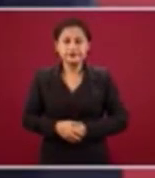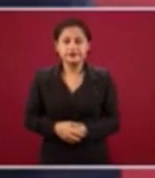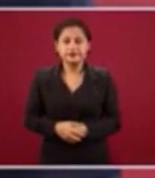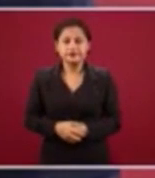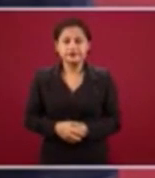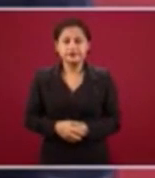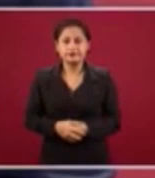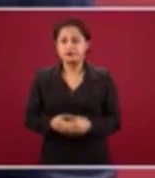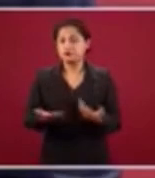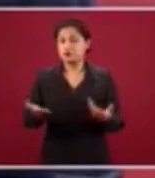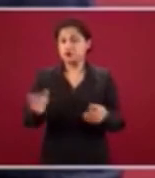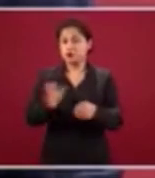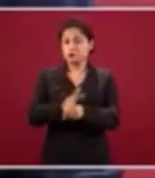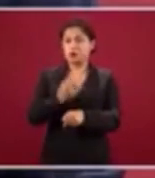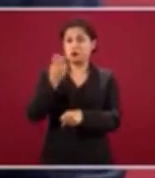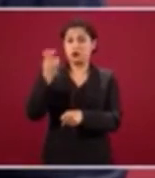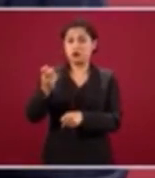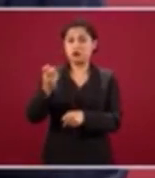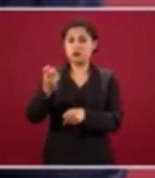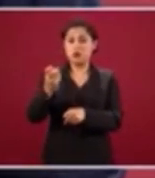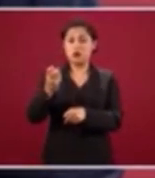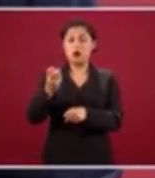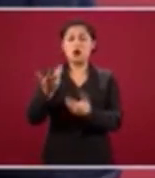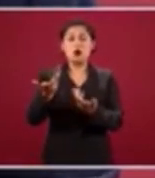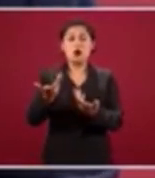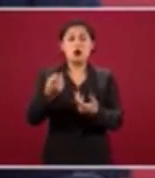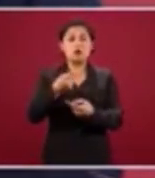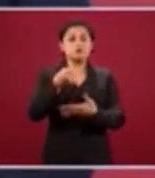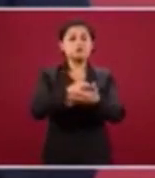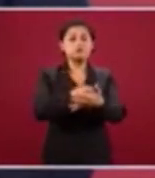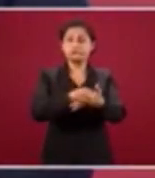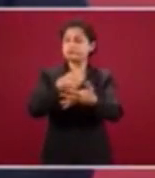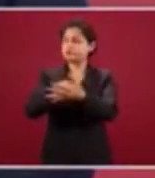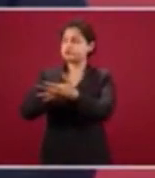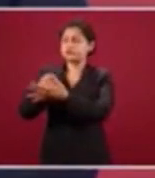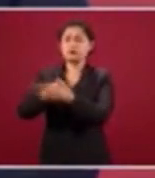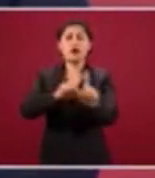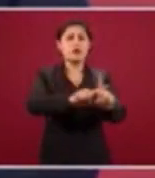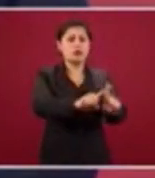Entonces, son otros los movimientos. No meterse